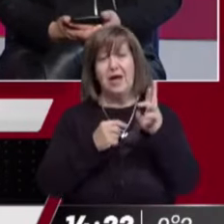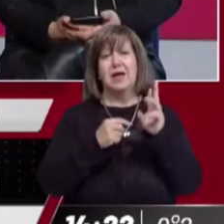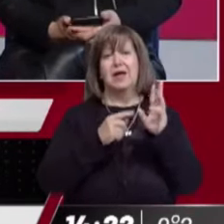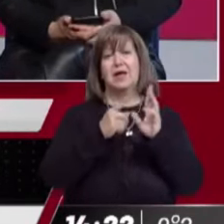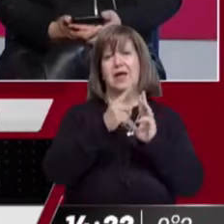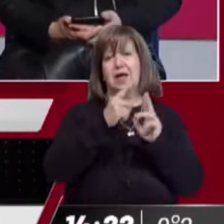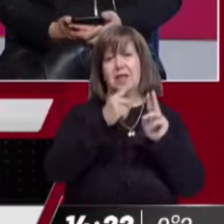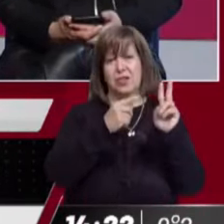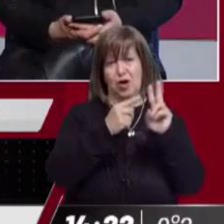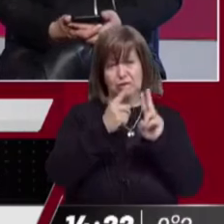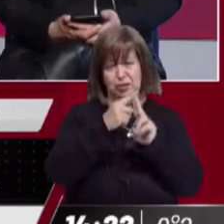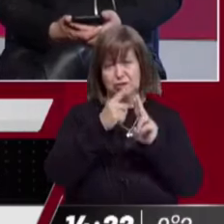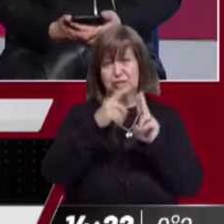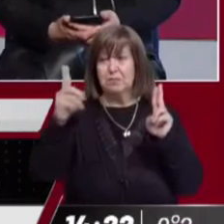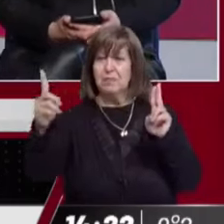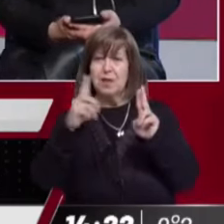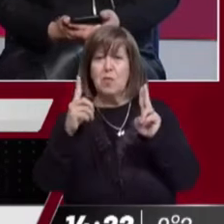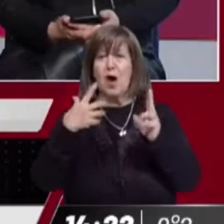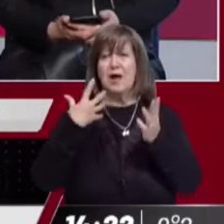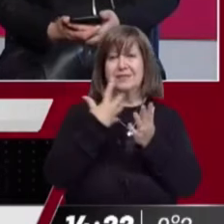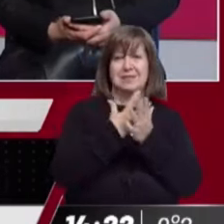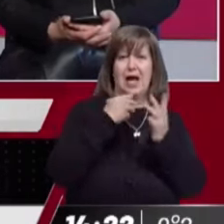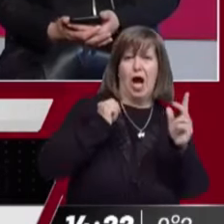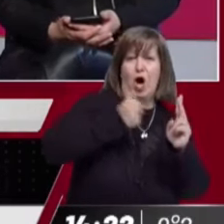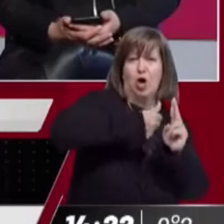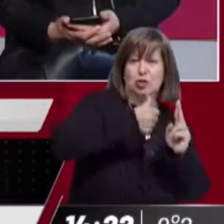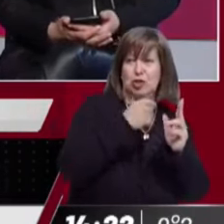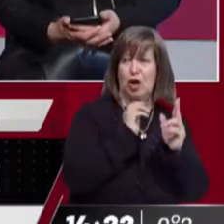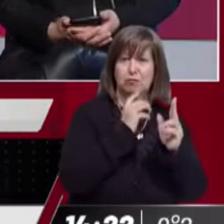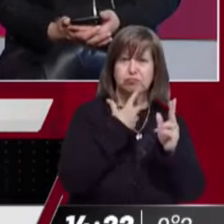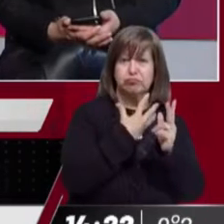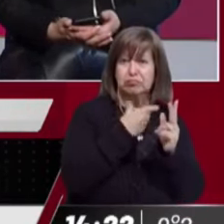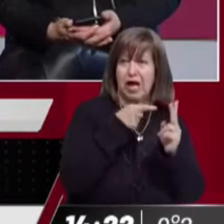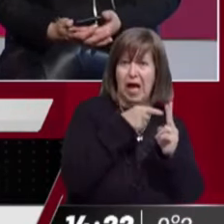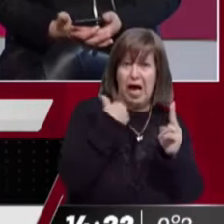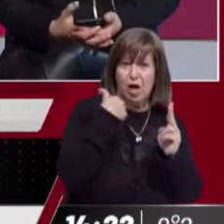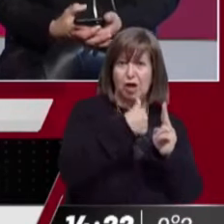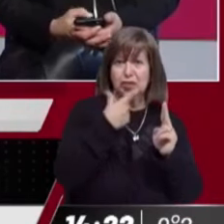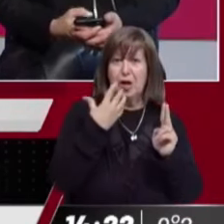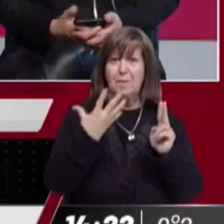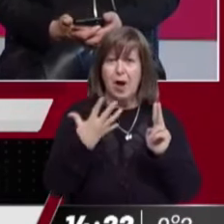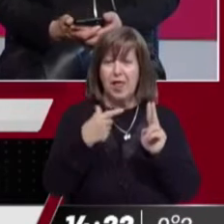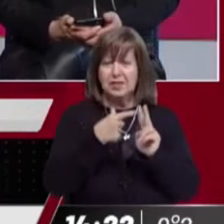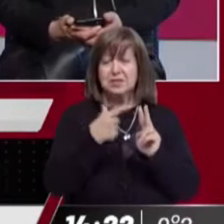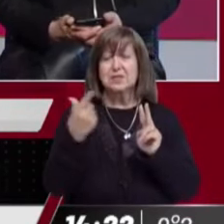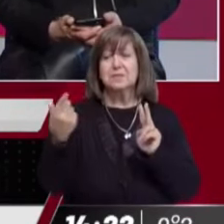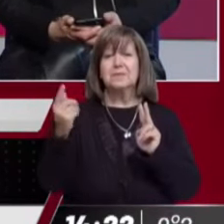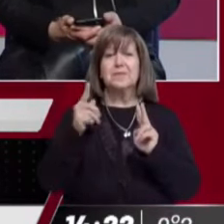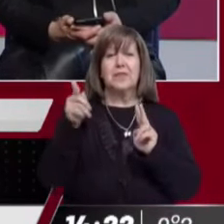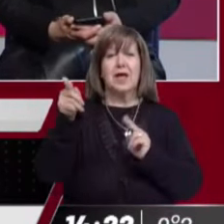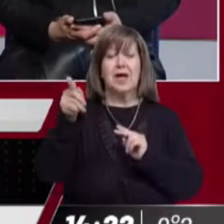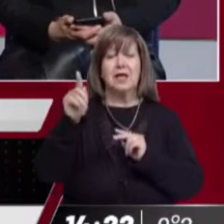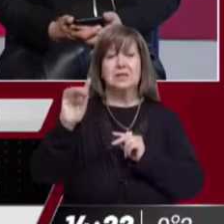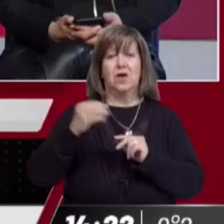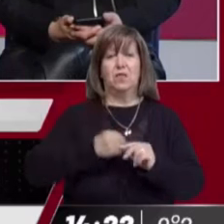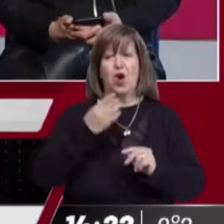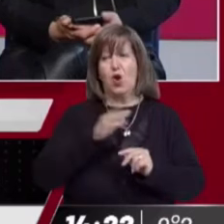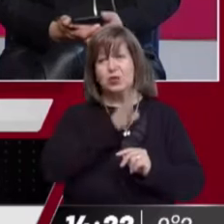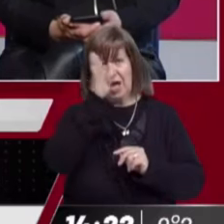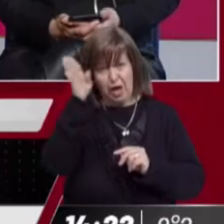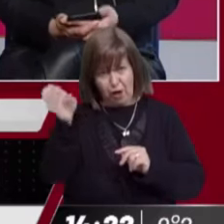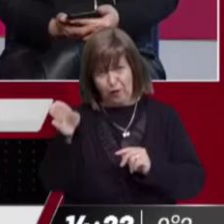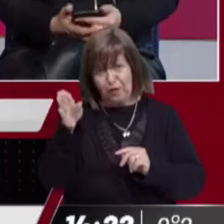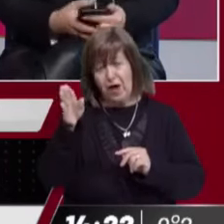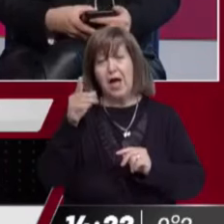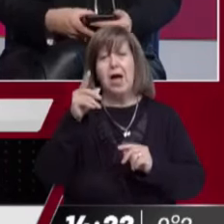por acoso sexual, y por supuesto que en estas últimas horas se confirmó que estas personas, este joven agresor, se presentó voluntariamente en la